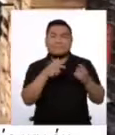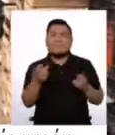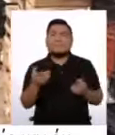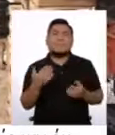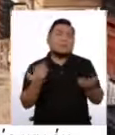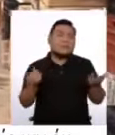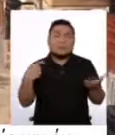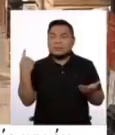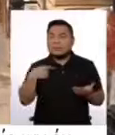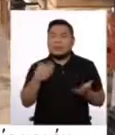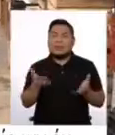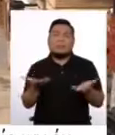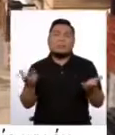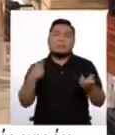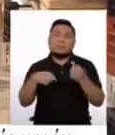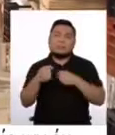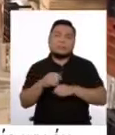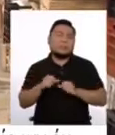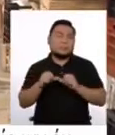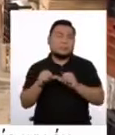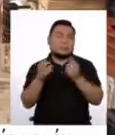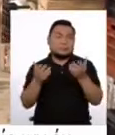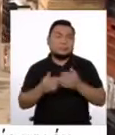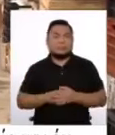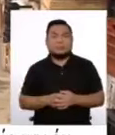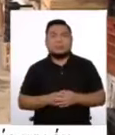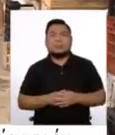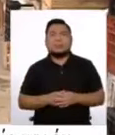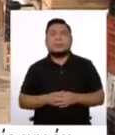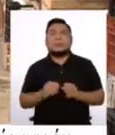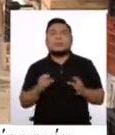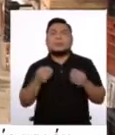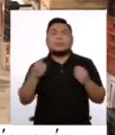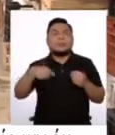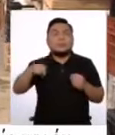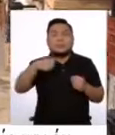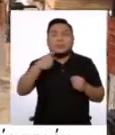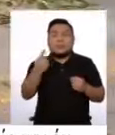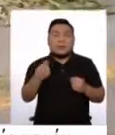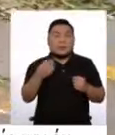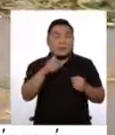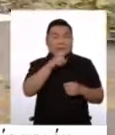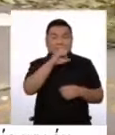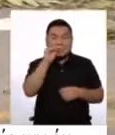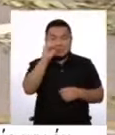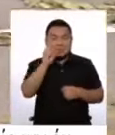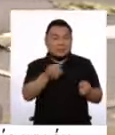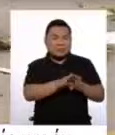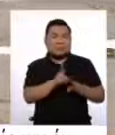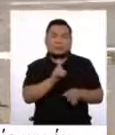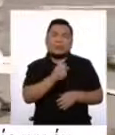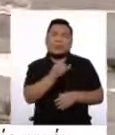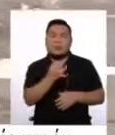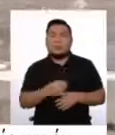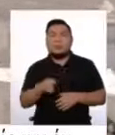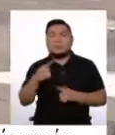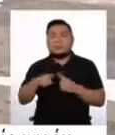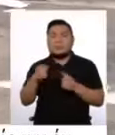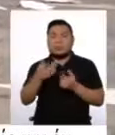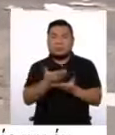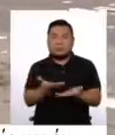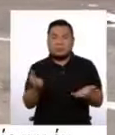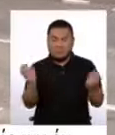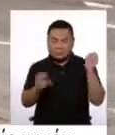todavía bien. ¿Todavía? No, todavía no me ha dado bien, porque ahorita no están sacando al 100%. Llena de residuos y jabas de